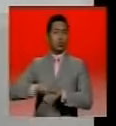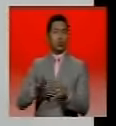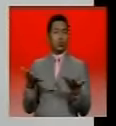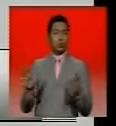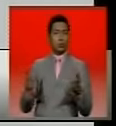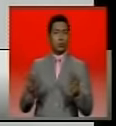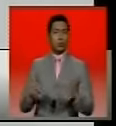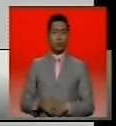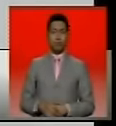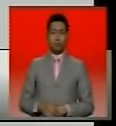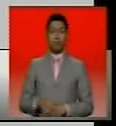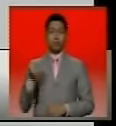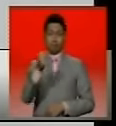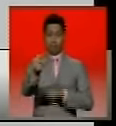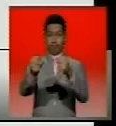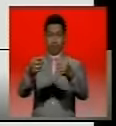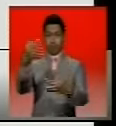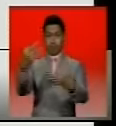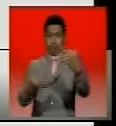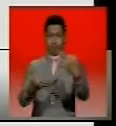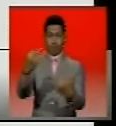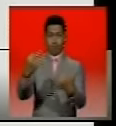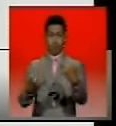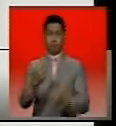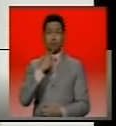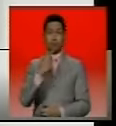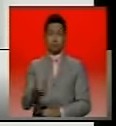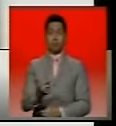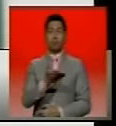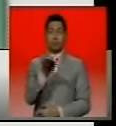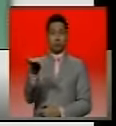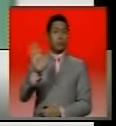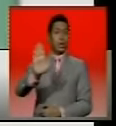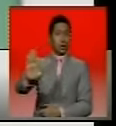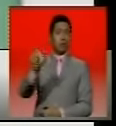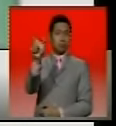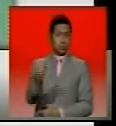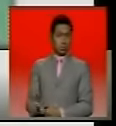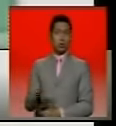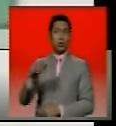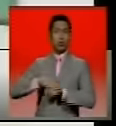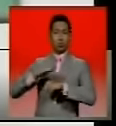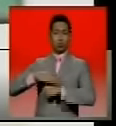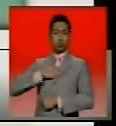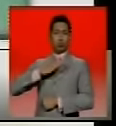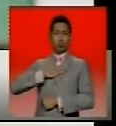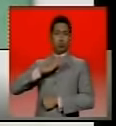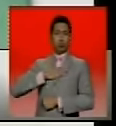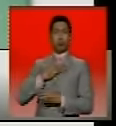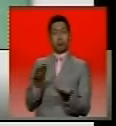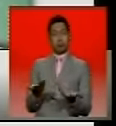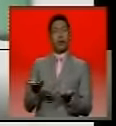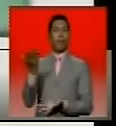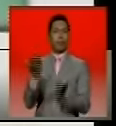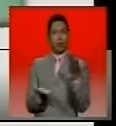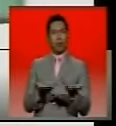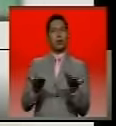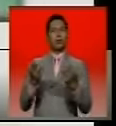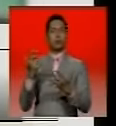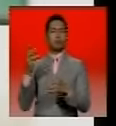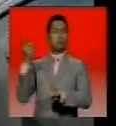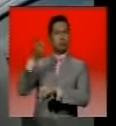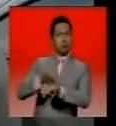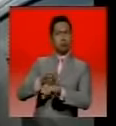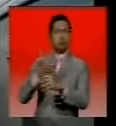al autor confeso cree que el hecho de haber admitido los crímenes sería una atenuante para reducir la pena que se le imponga. Podría